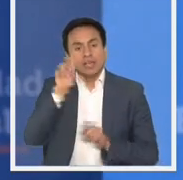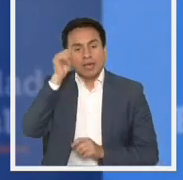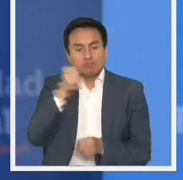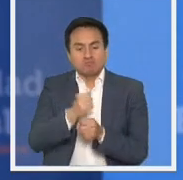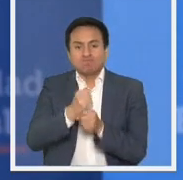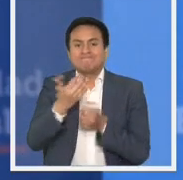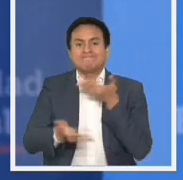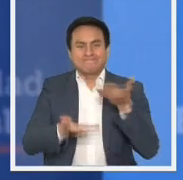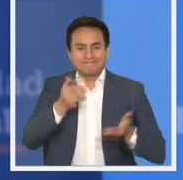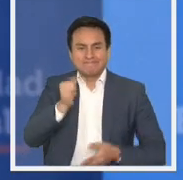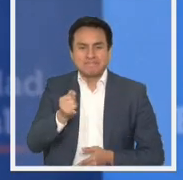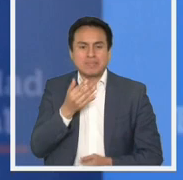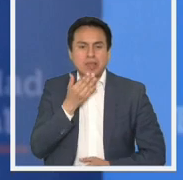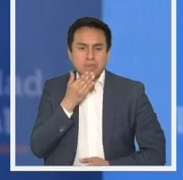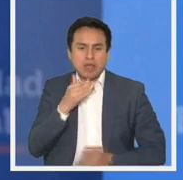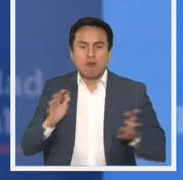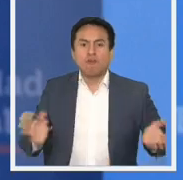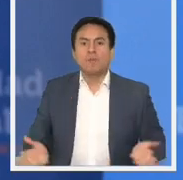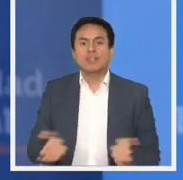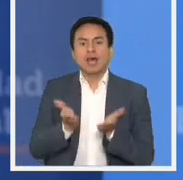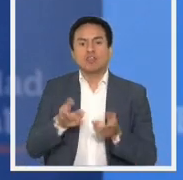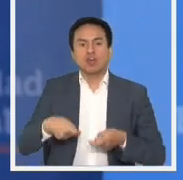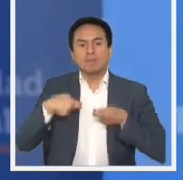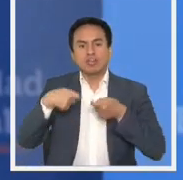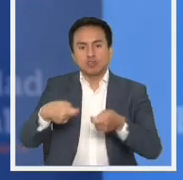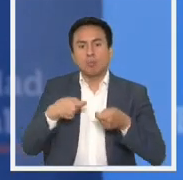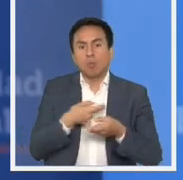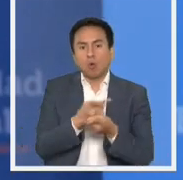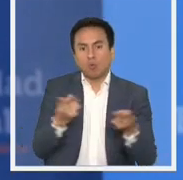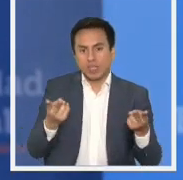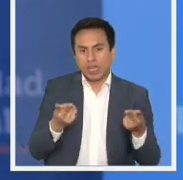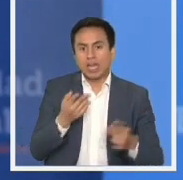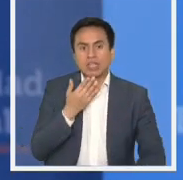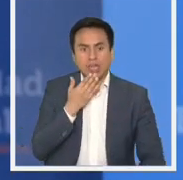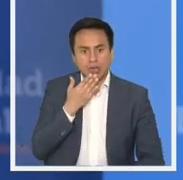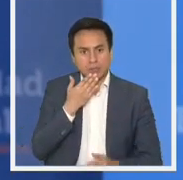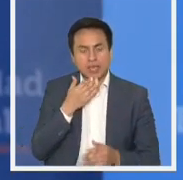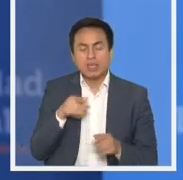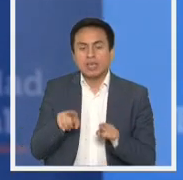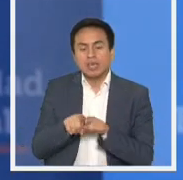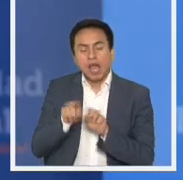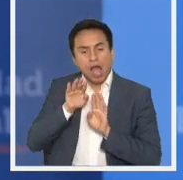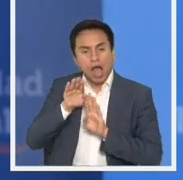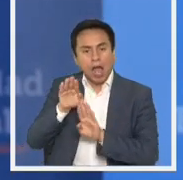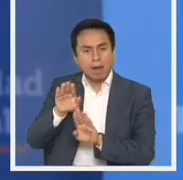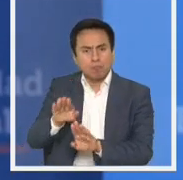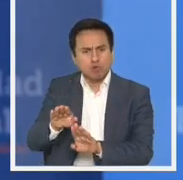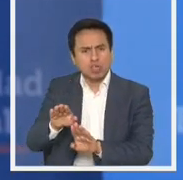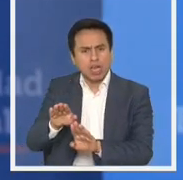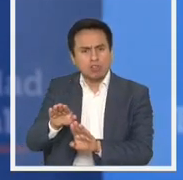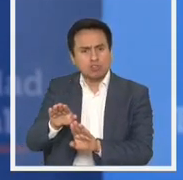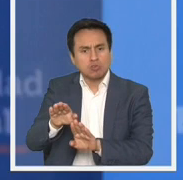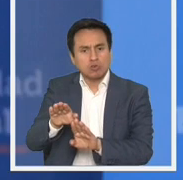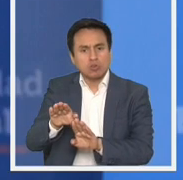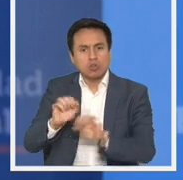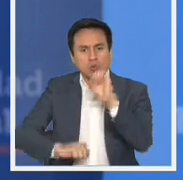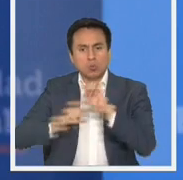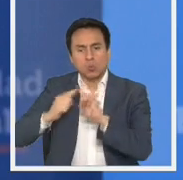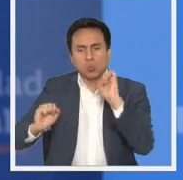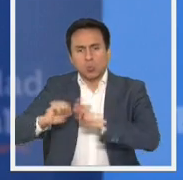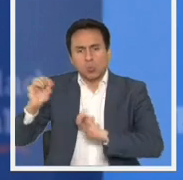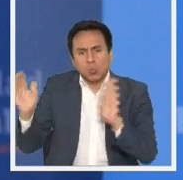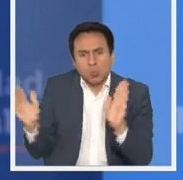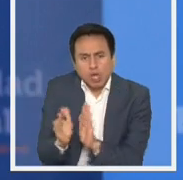empleos estamos fomentando la inversión pública y estamos apoyando a las mipymes